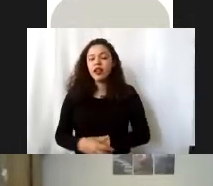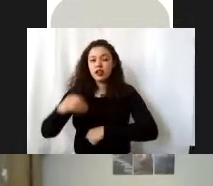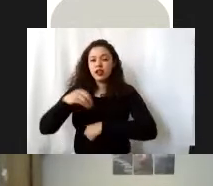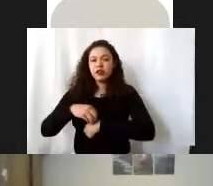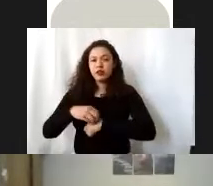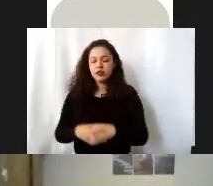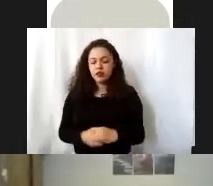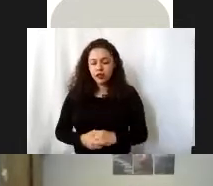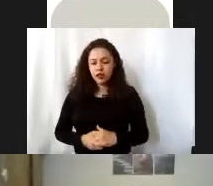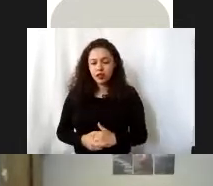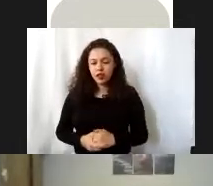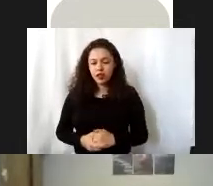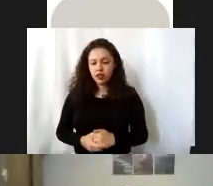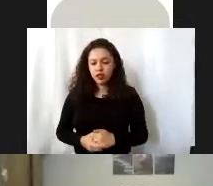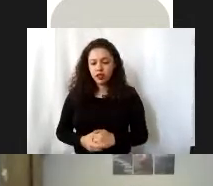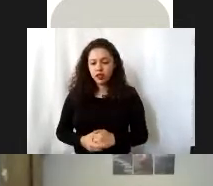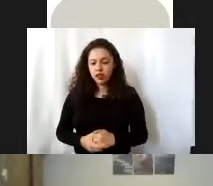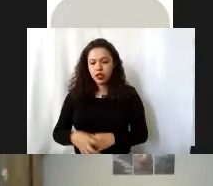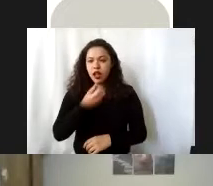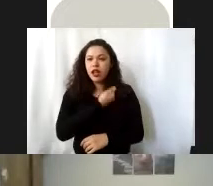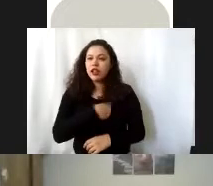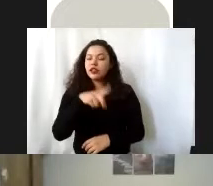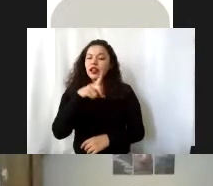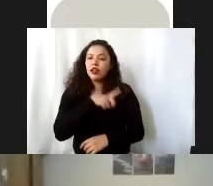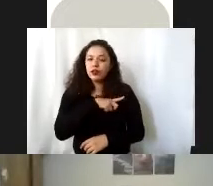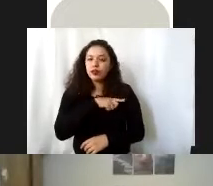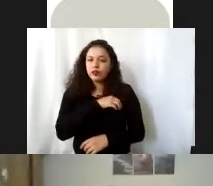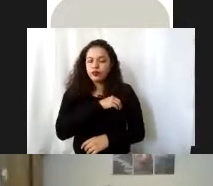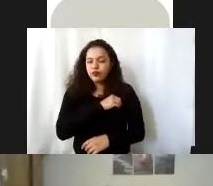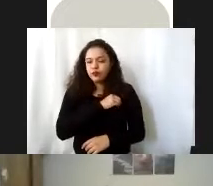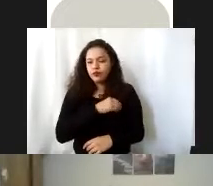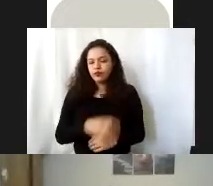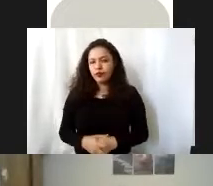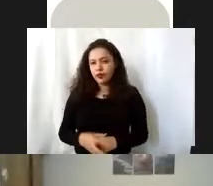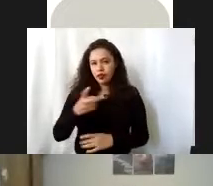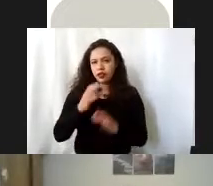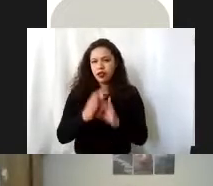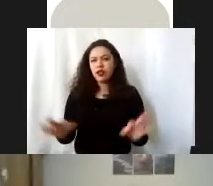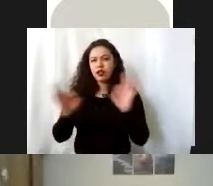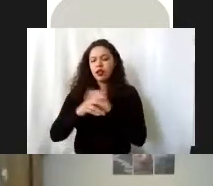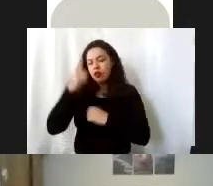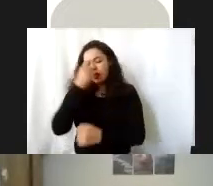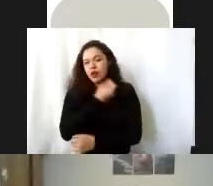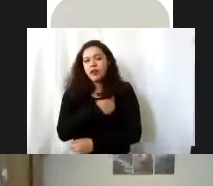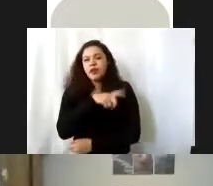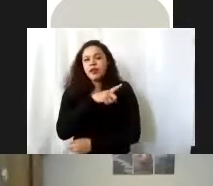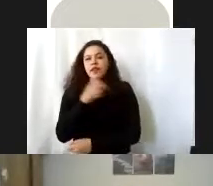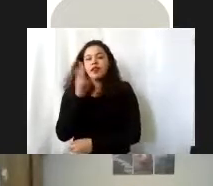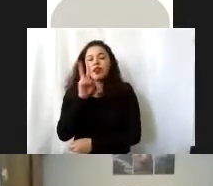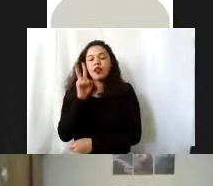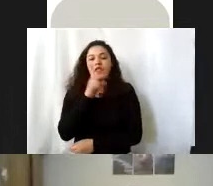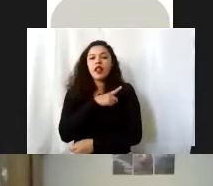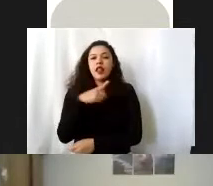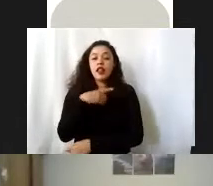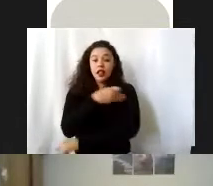es la cuestión de la salud. Y aquí es muy importante lo de la salud porque habría que ver que si en las